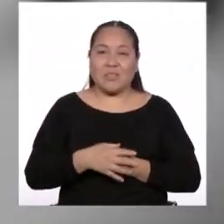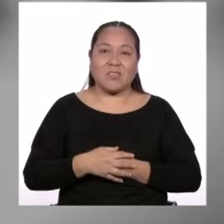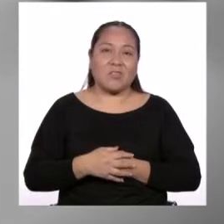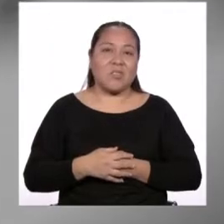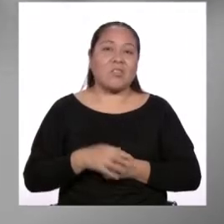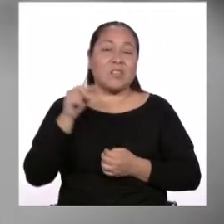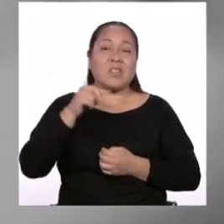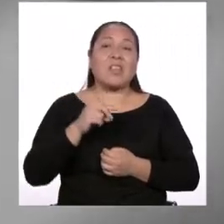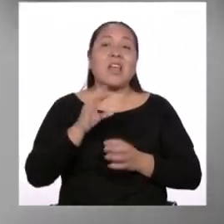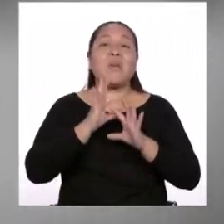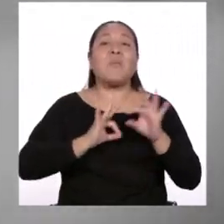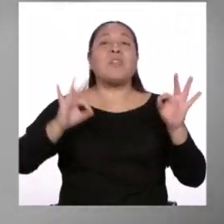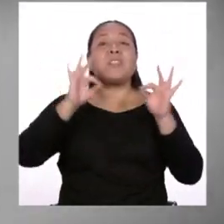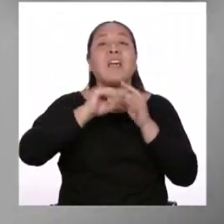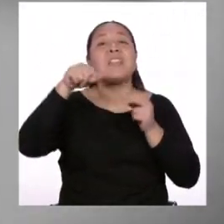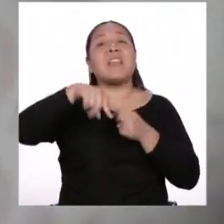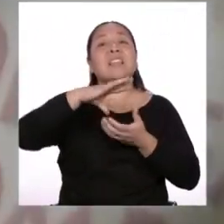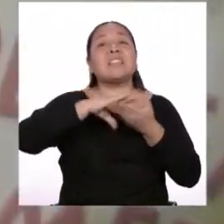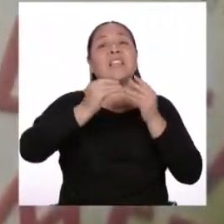la Odisea, ¿no?